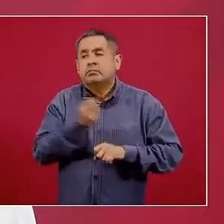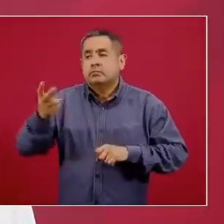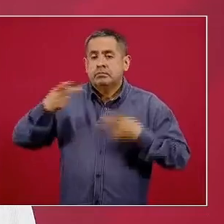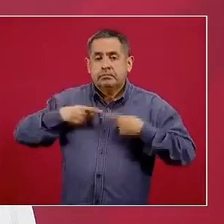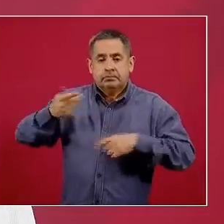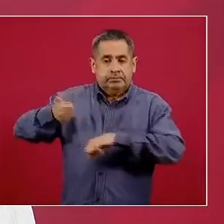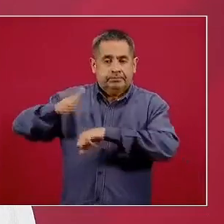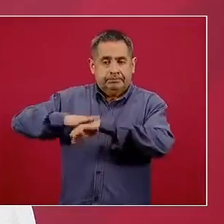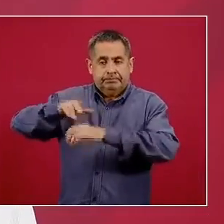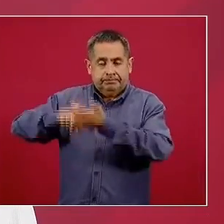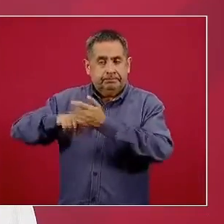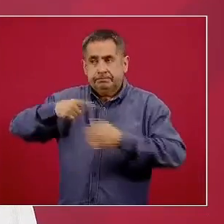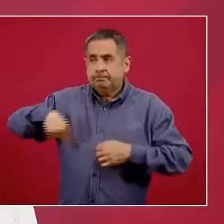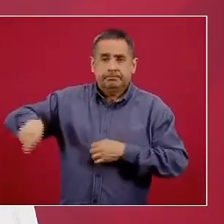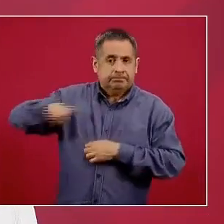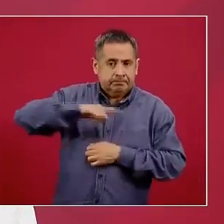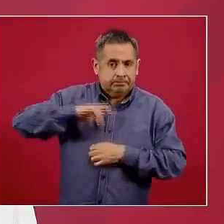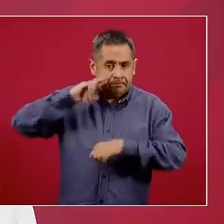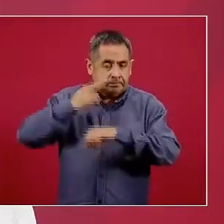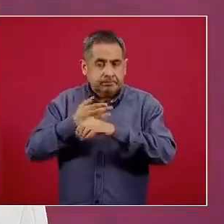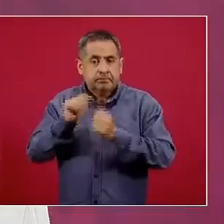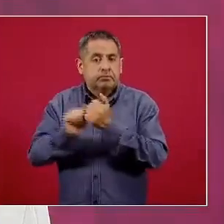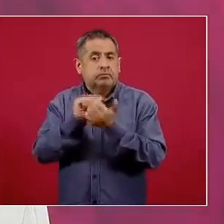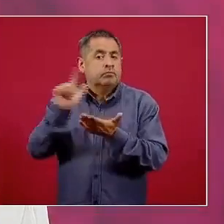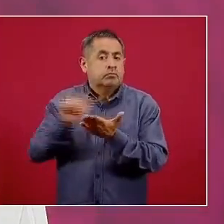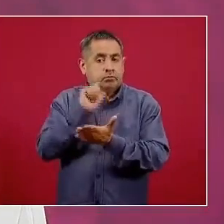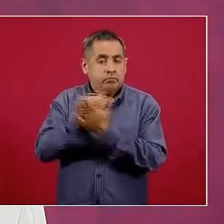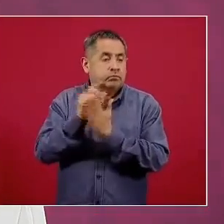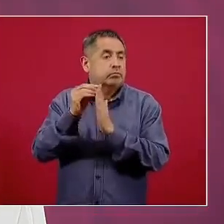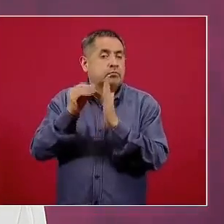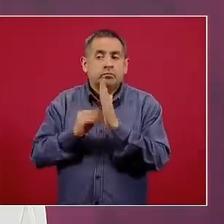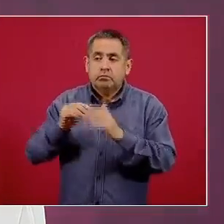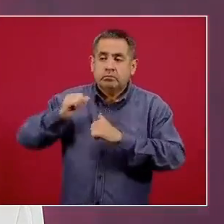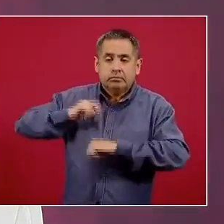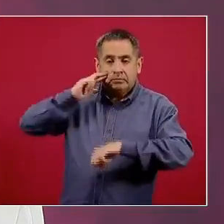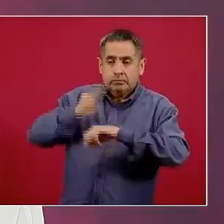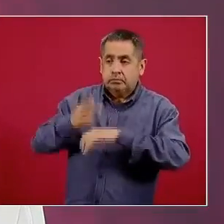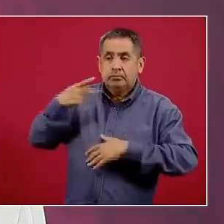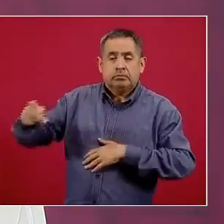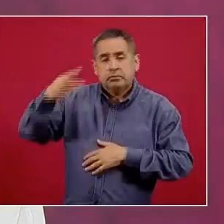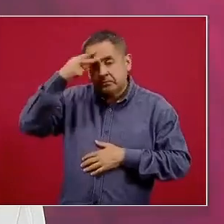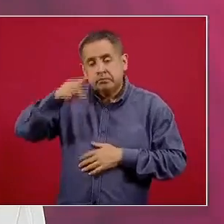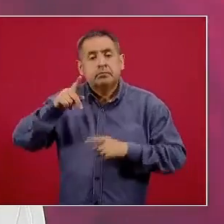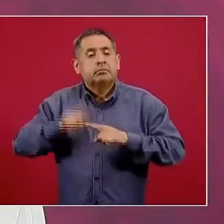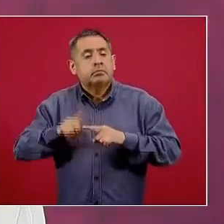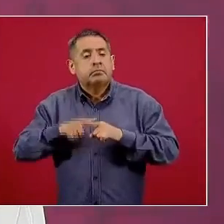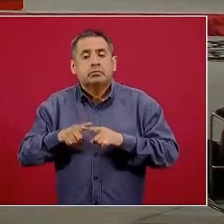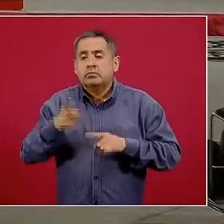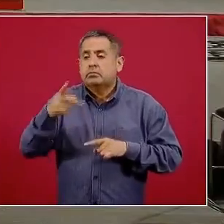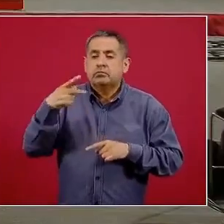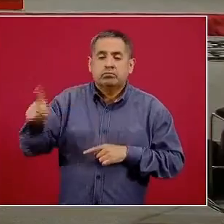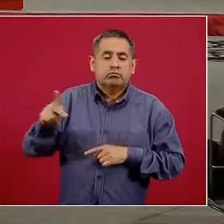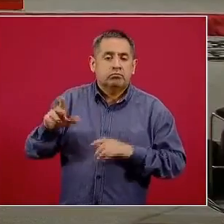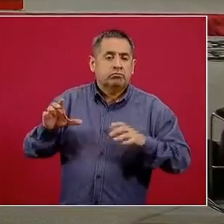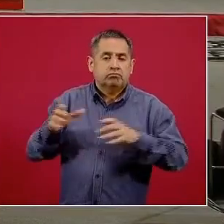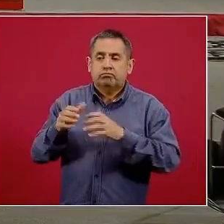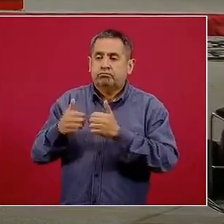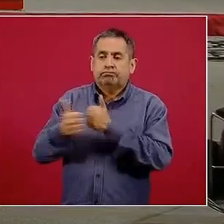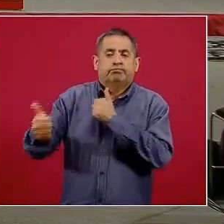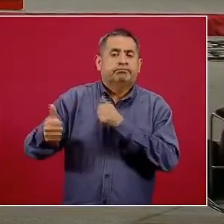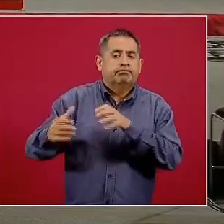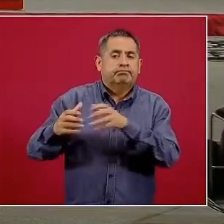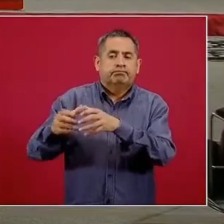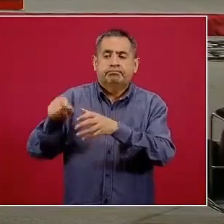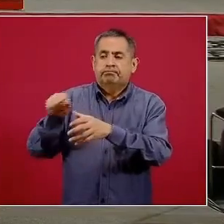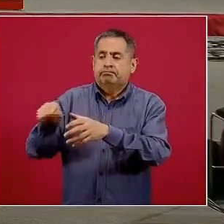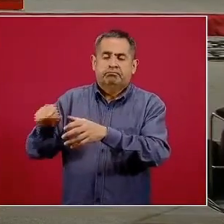términos administrativos y legales le corresponde en México a una institución autónoma de la que nos